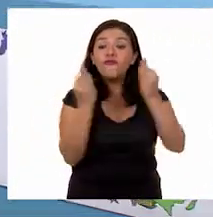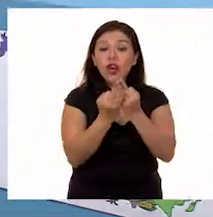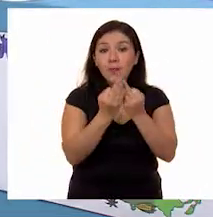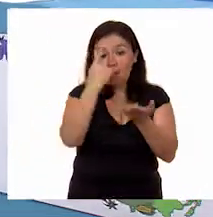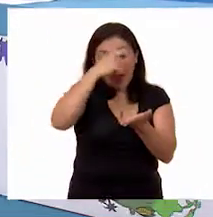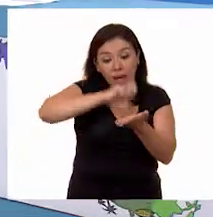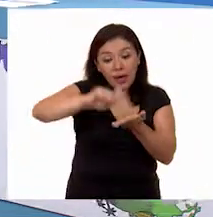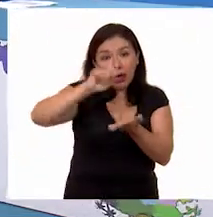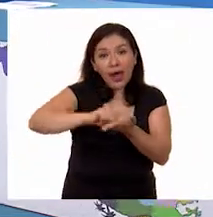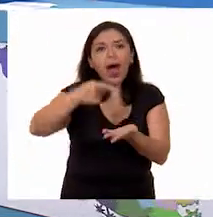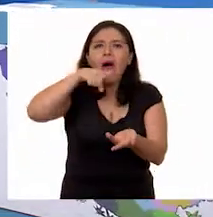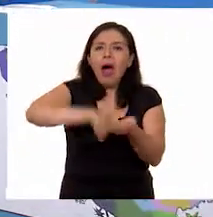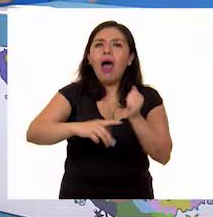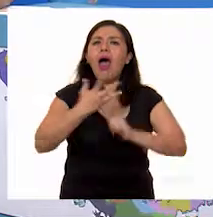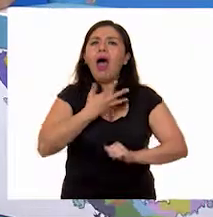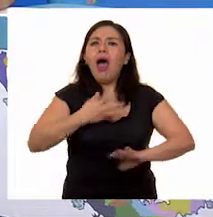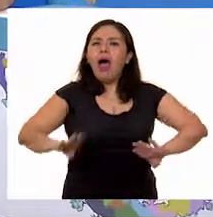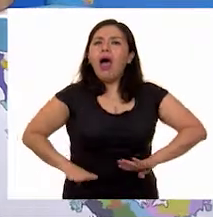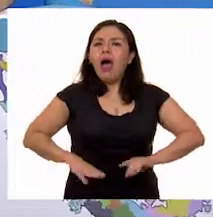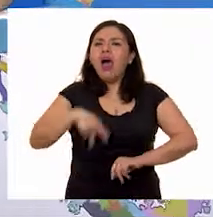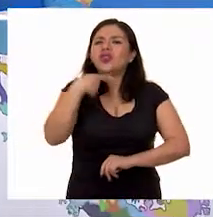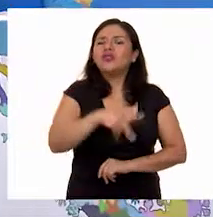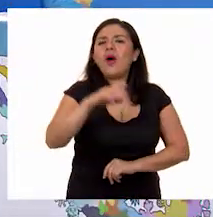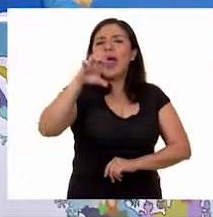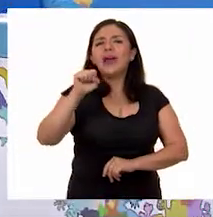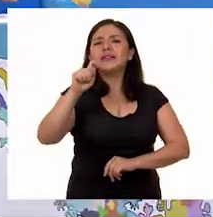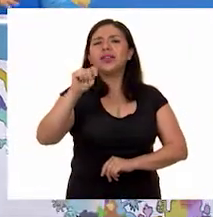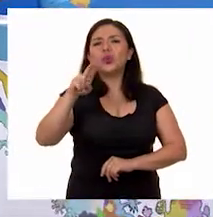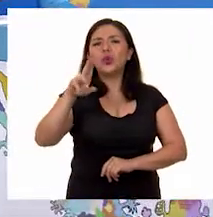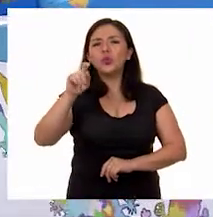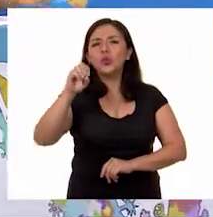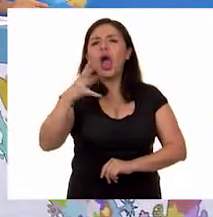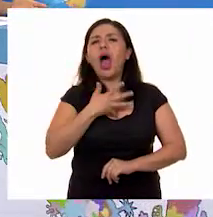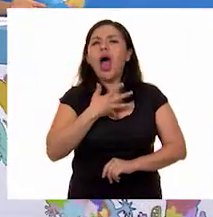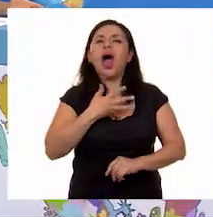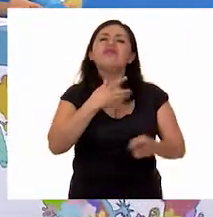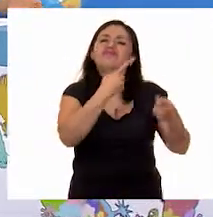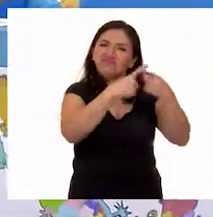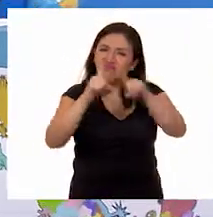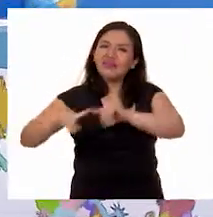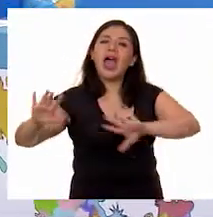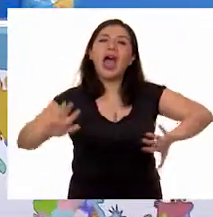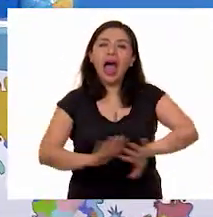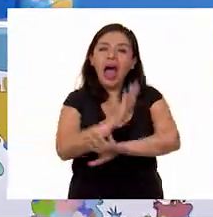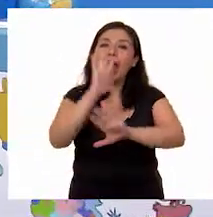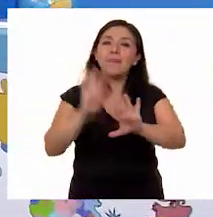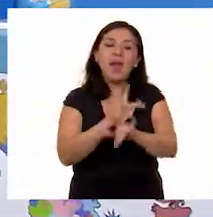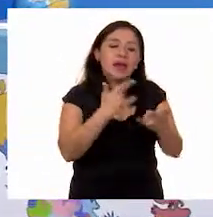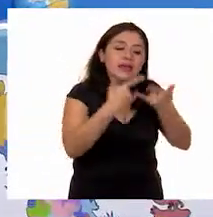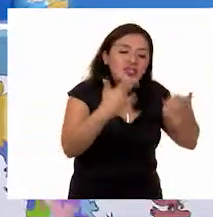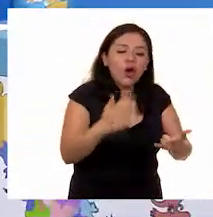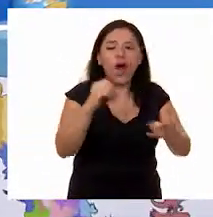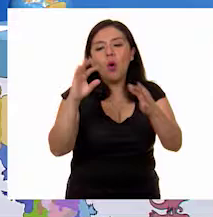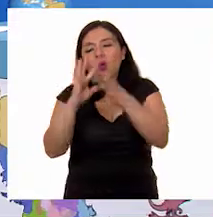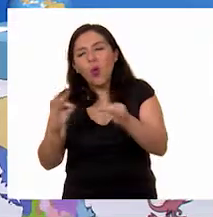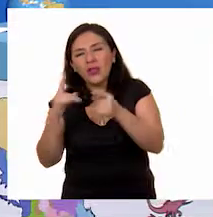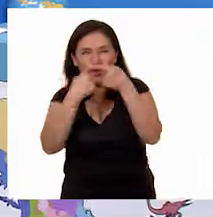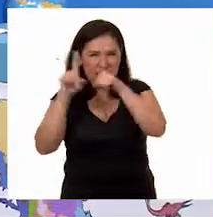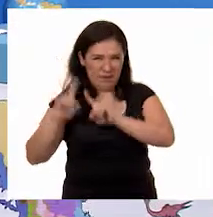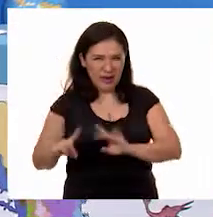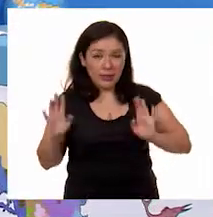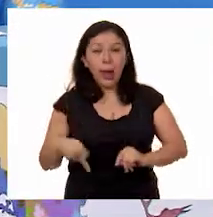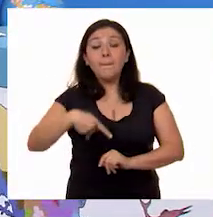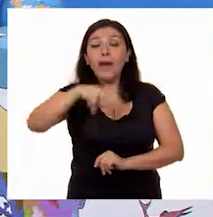consideran aquellos elementos propios de la estructura, misma que varía de un tipo de texto a otro. Y en este rubro